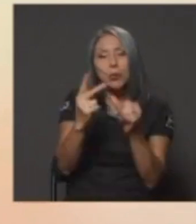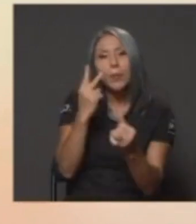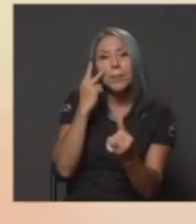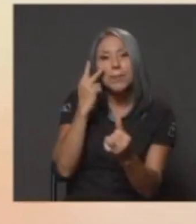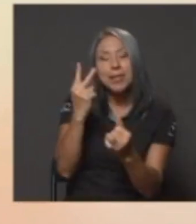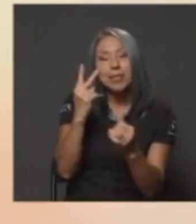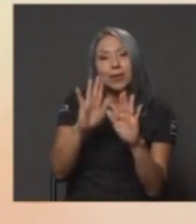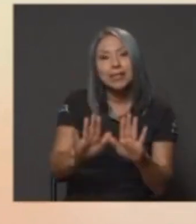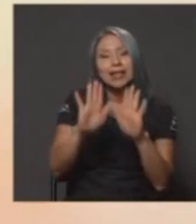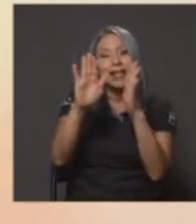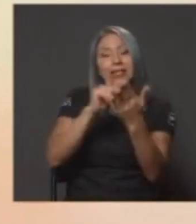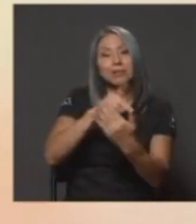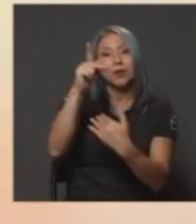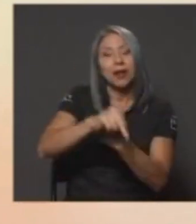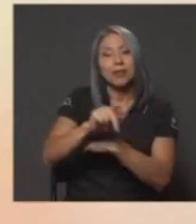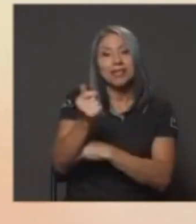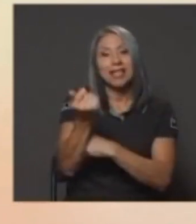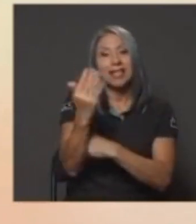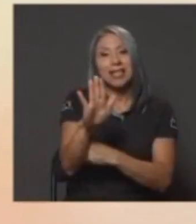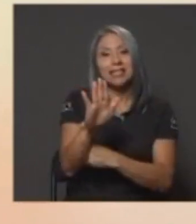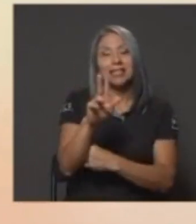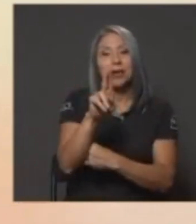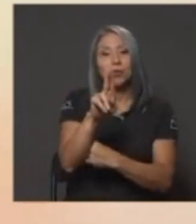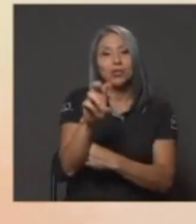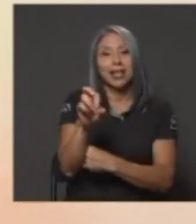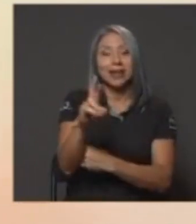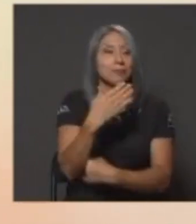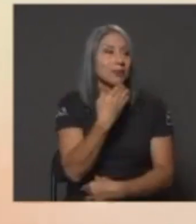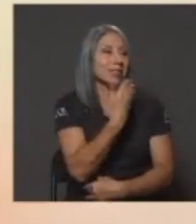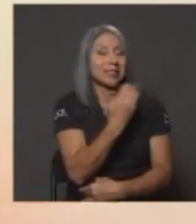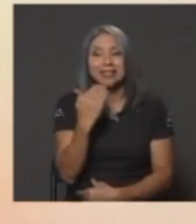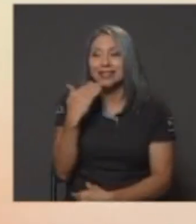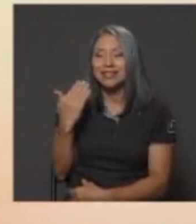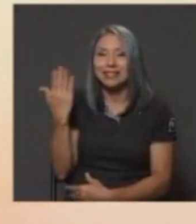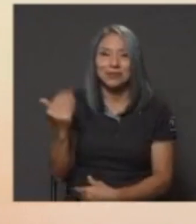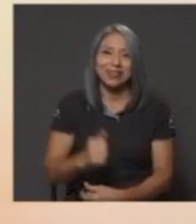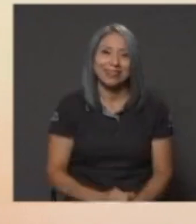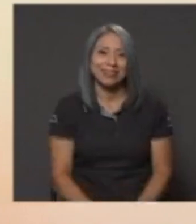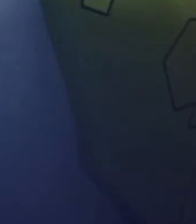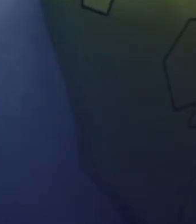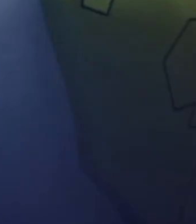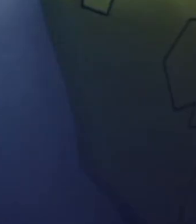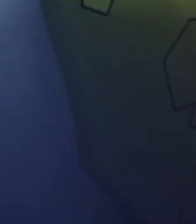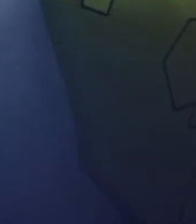espléndidos programas de 15 UCR. Muchas gracias, don Juan. Gracias a usted, don Juan.